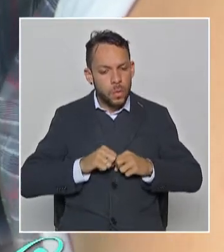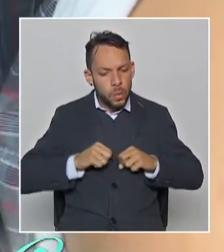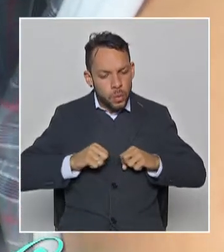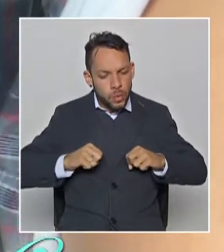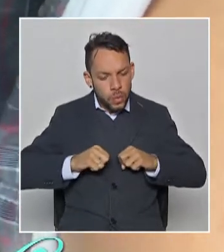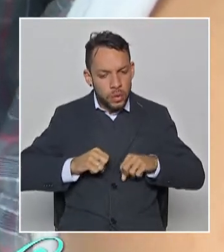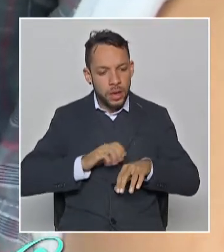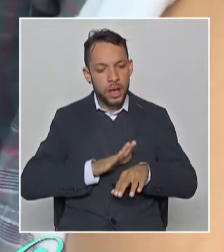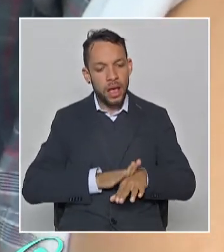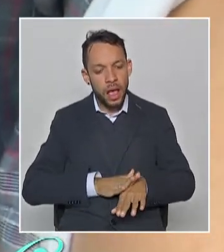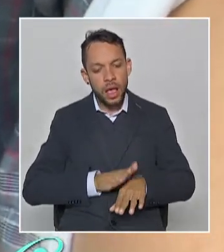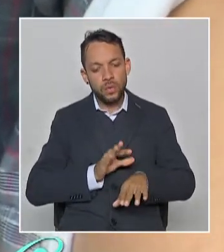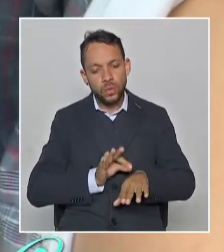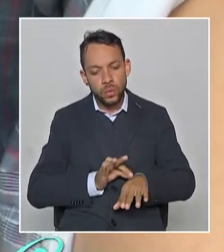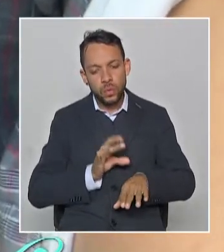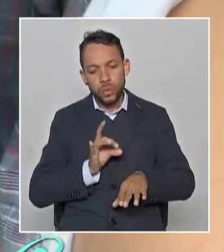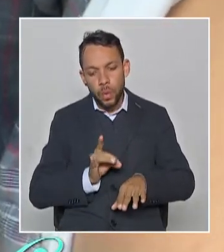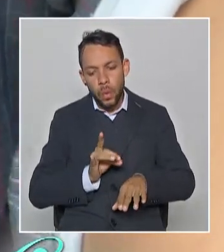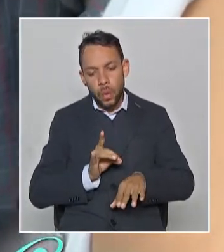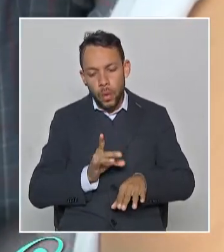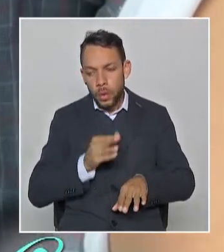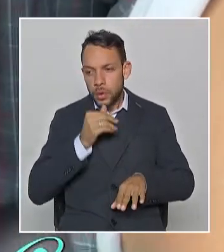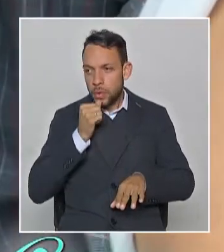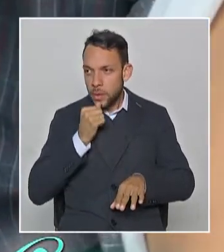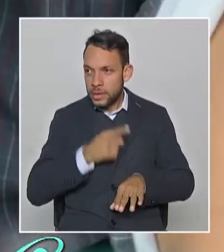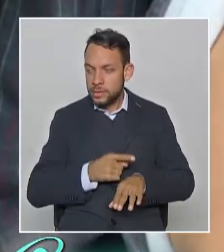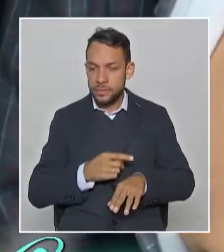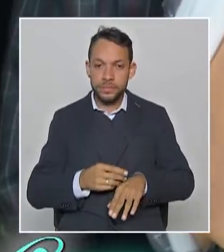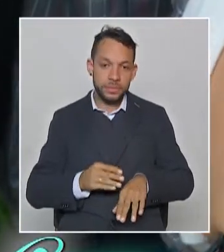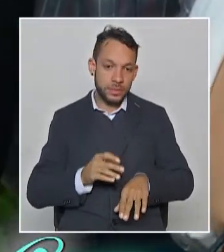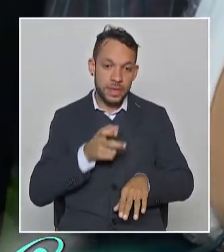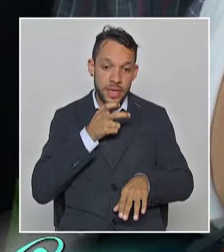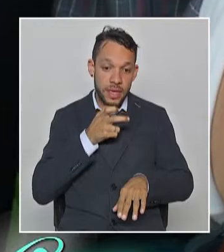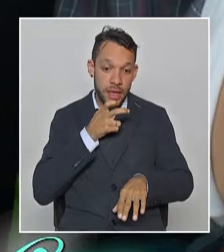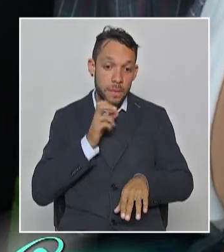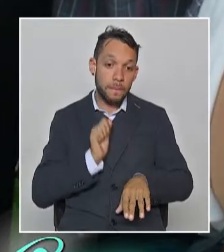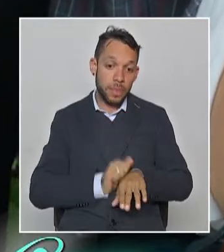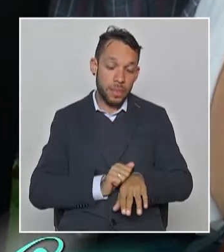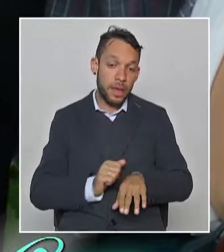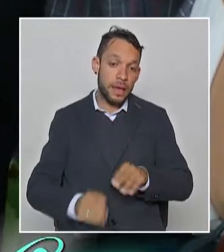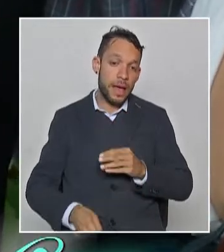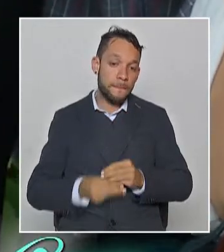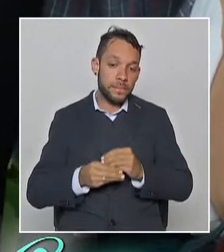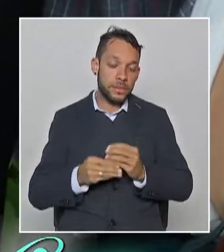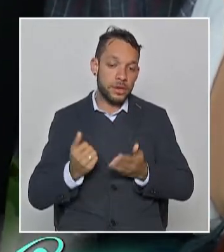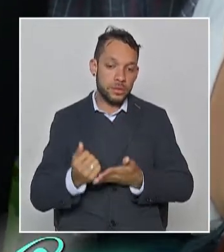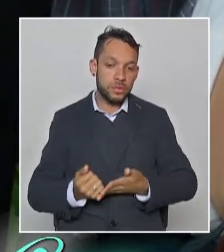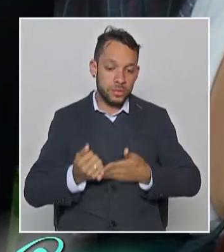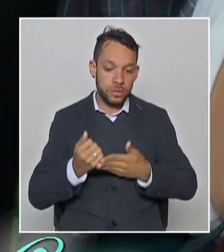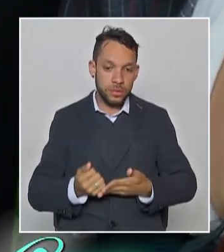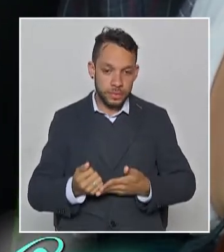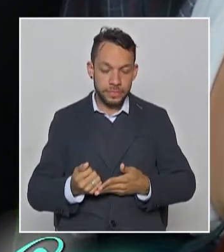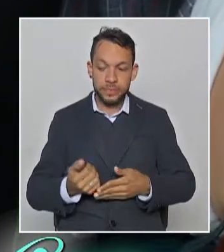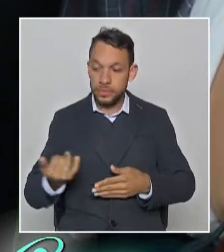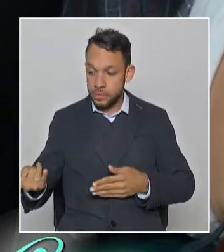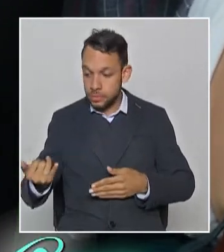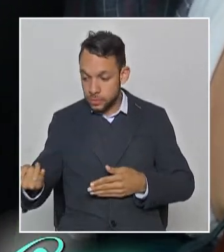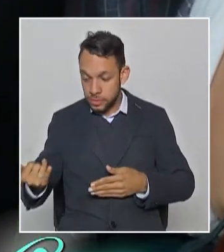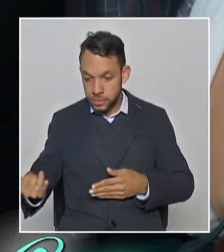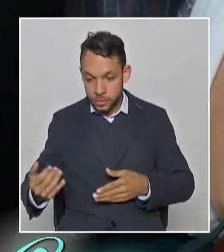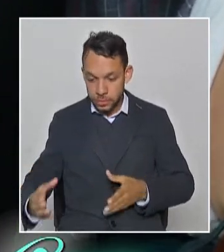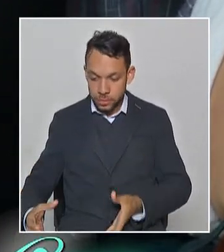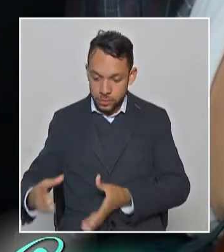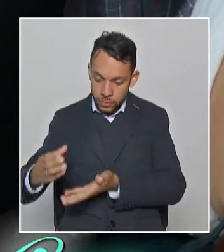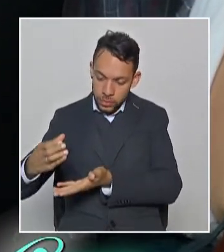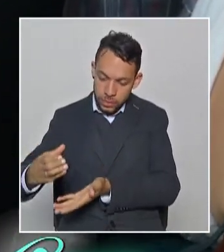esa parte y ellas no sientan dolor al picotazo de la abeja, ¿cierto? Aquí al lado tenemos este